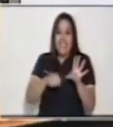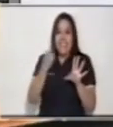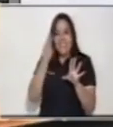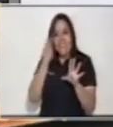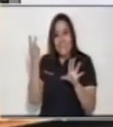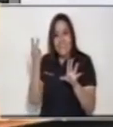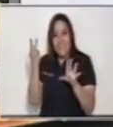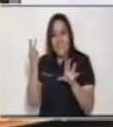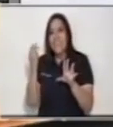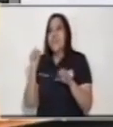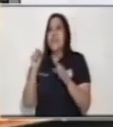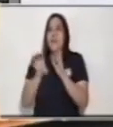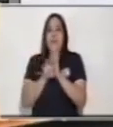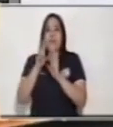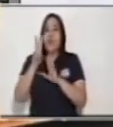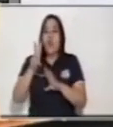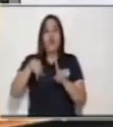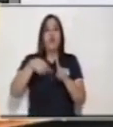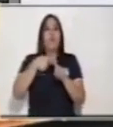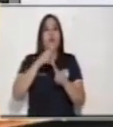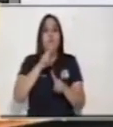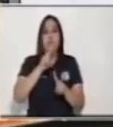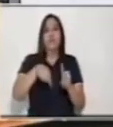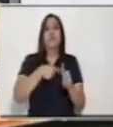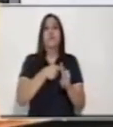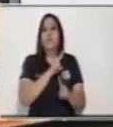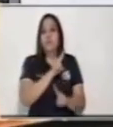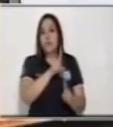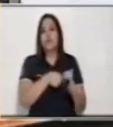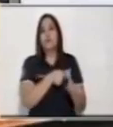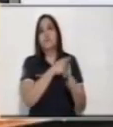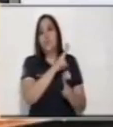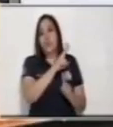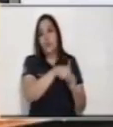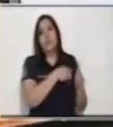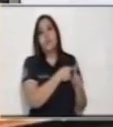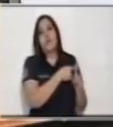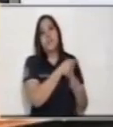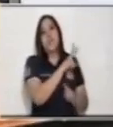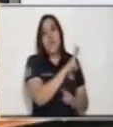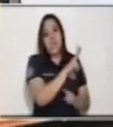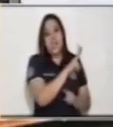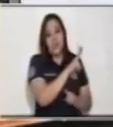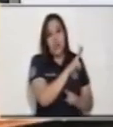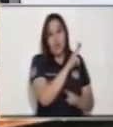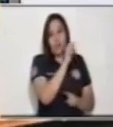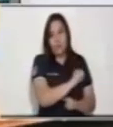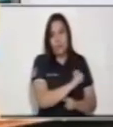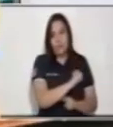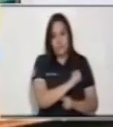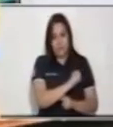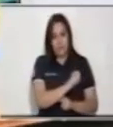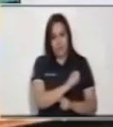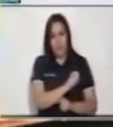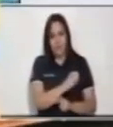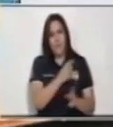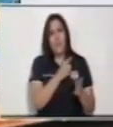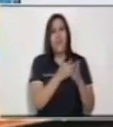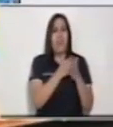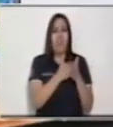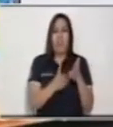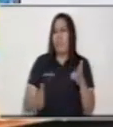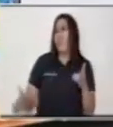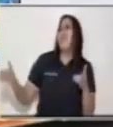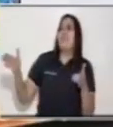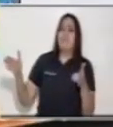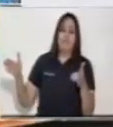2, 3, 4, 5, 6. Pero eso está muy largo, ¿no